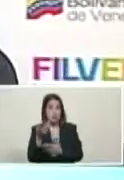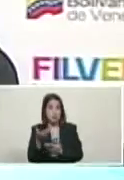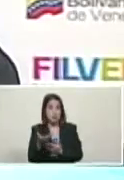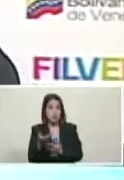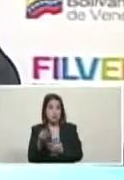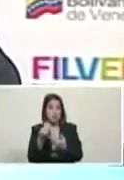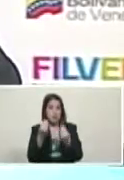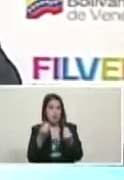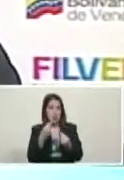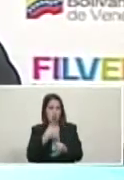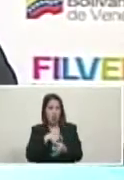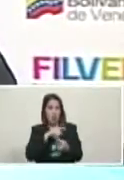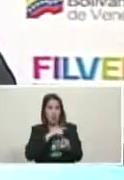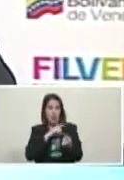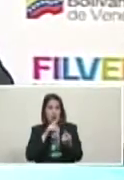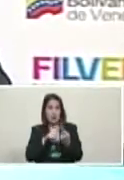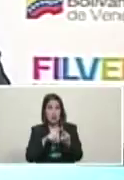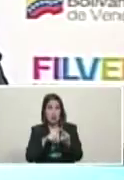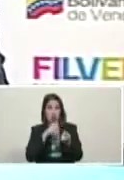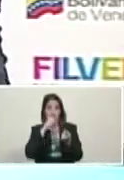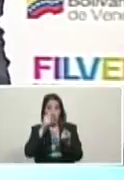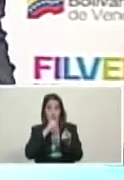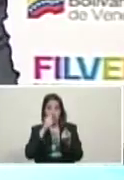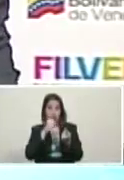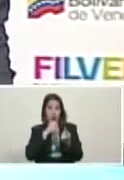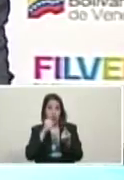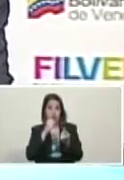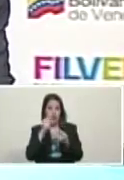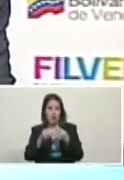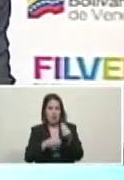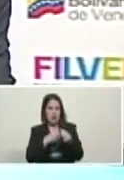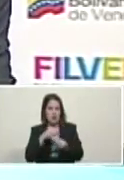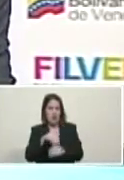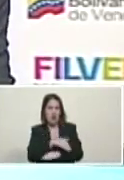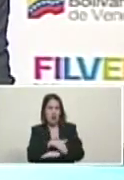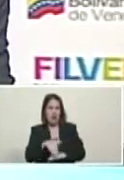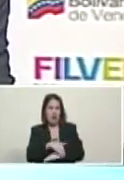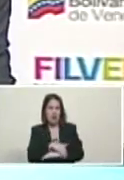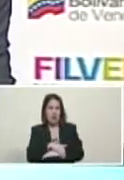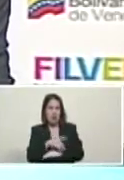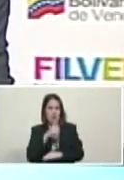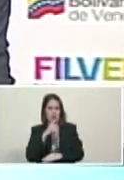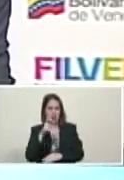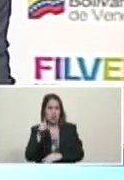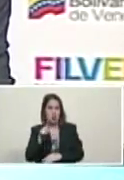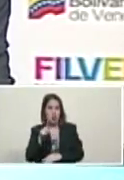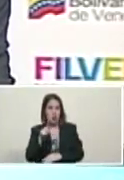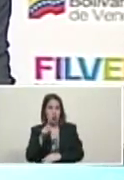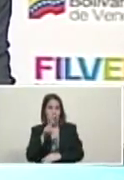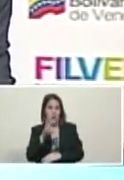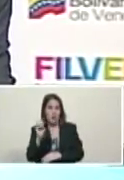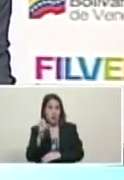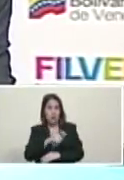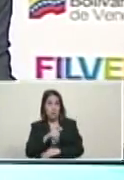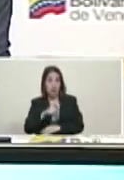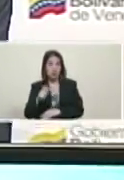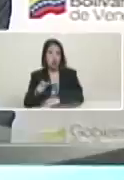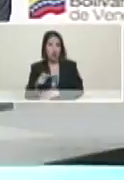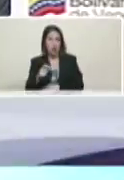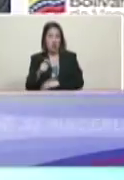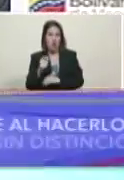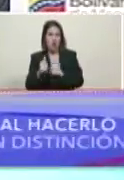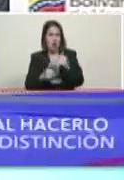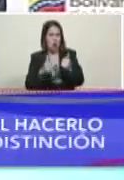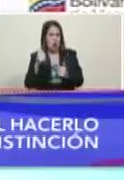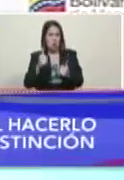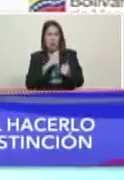Recientemente en España, un periodista hacía una entrevista en la calle y le preguntó a 20 transeúntes cuál era el nombre